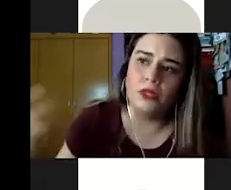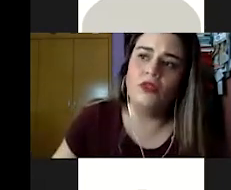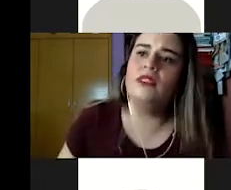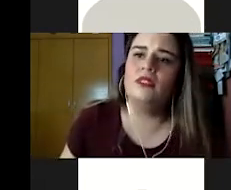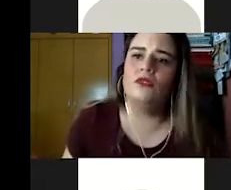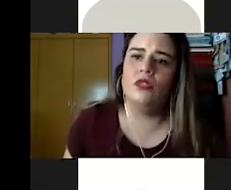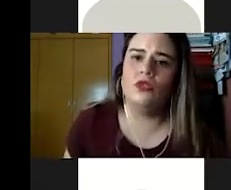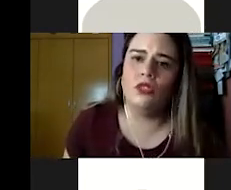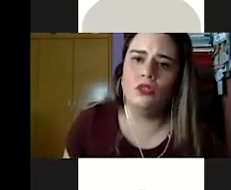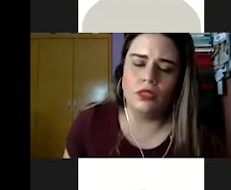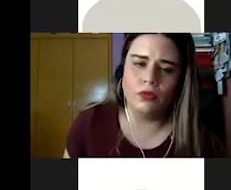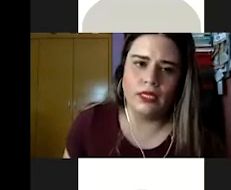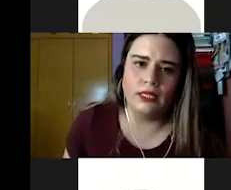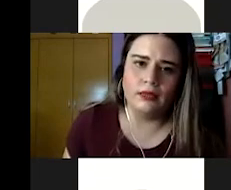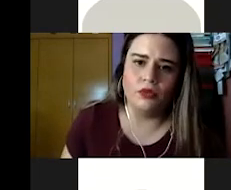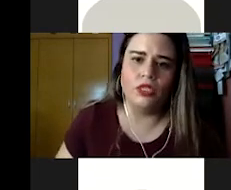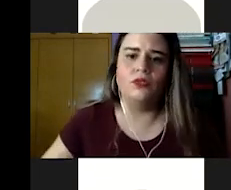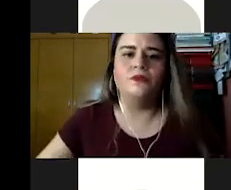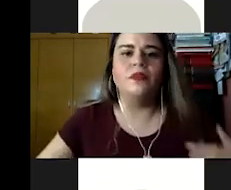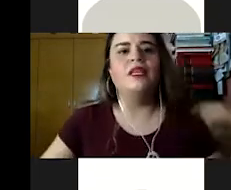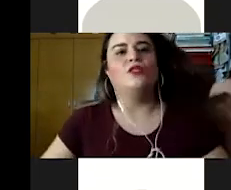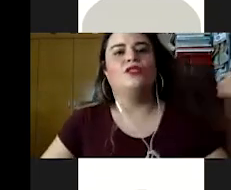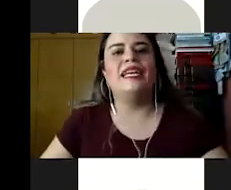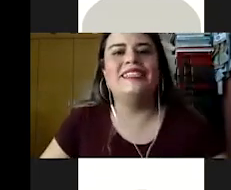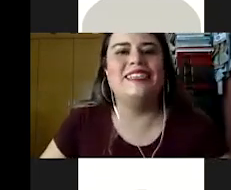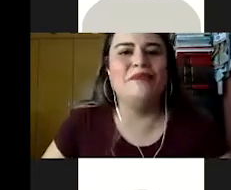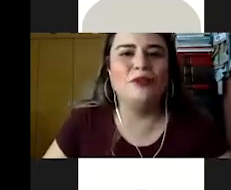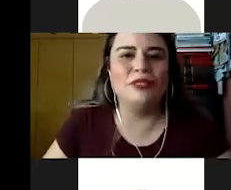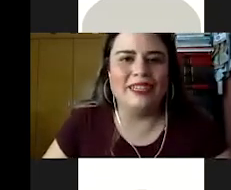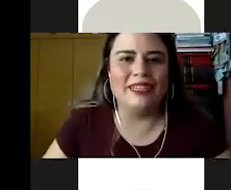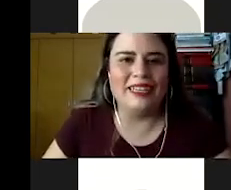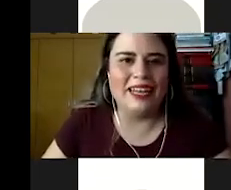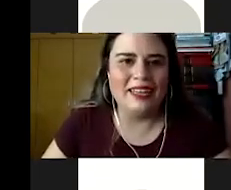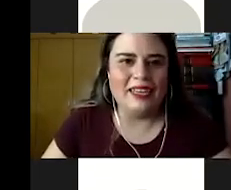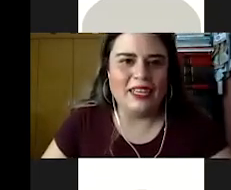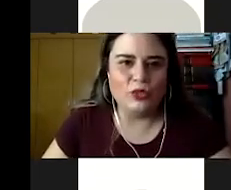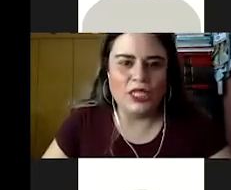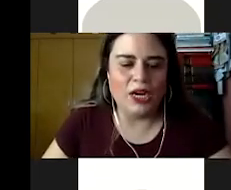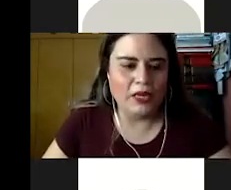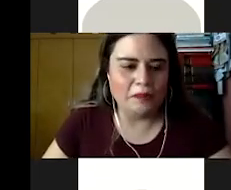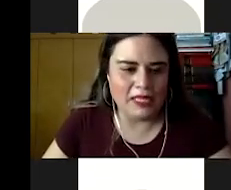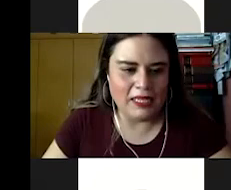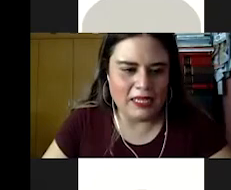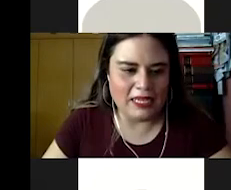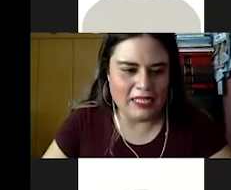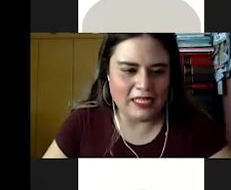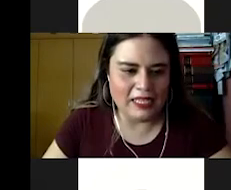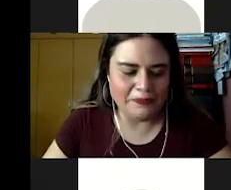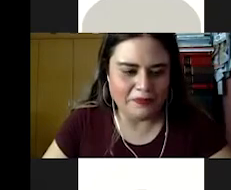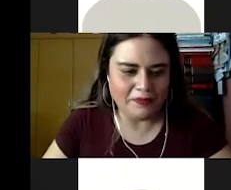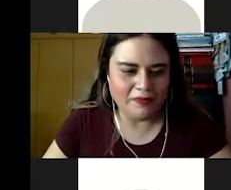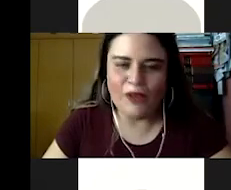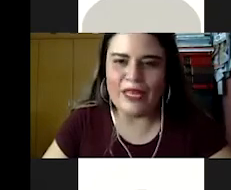nos pidió a distintos sectores contribuir a ese proceso. Entonces ahí sí me gustaría escuchar lo que piensan a raíz